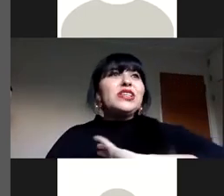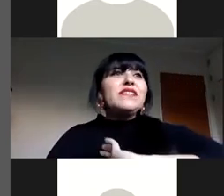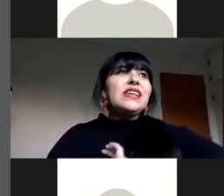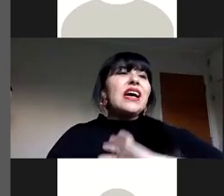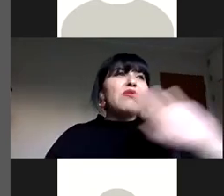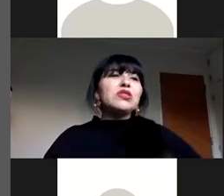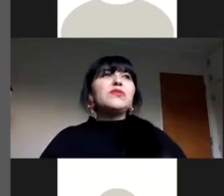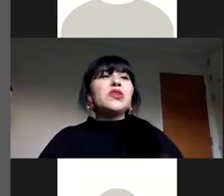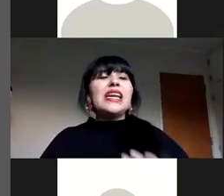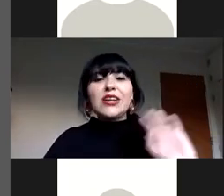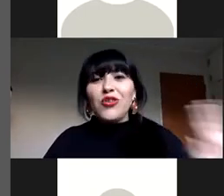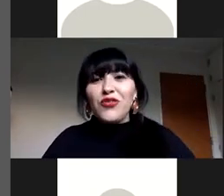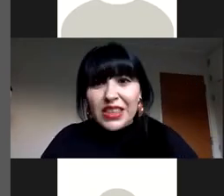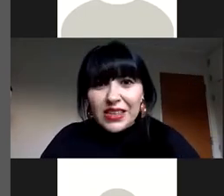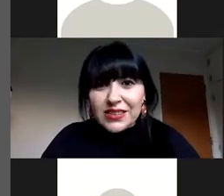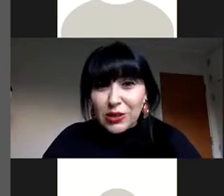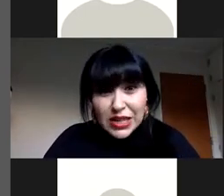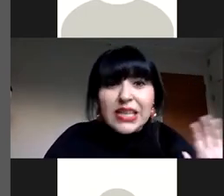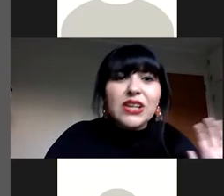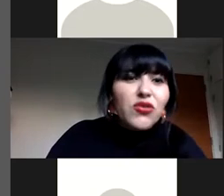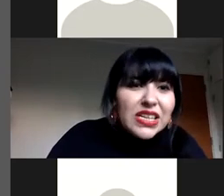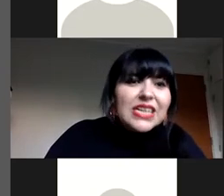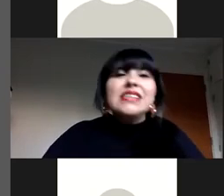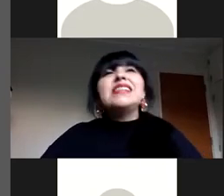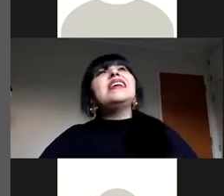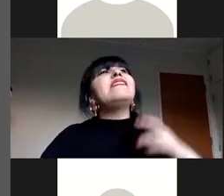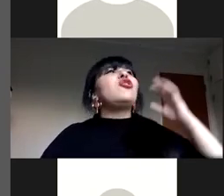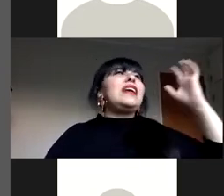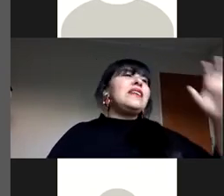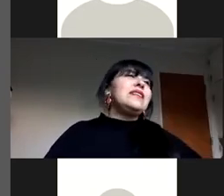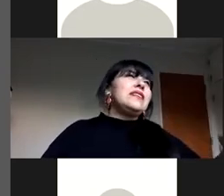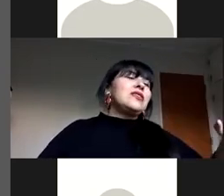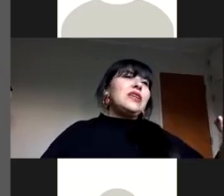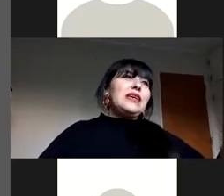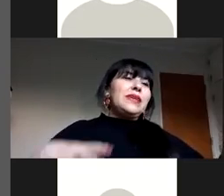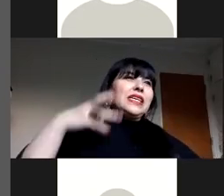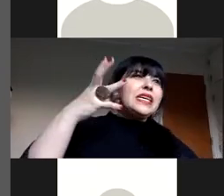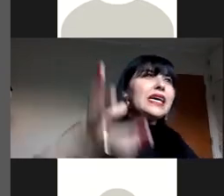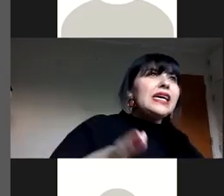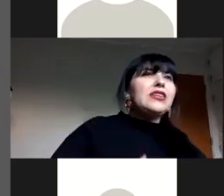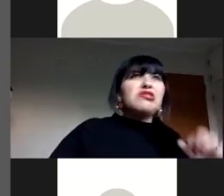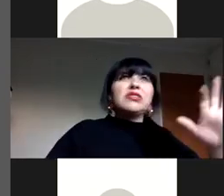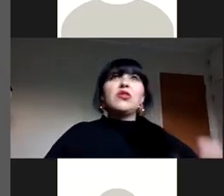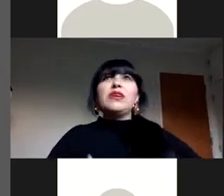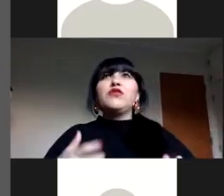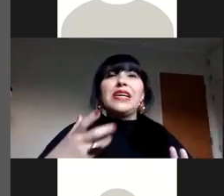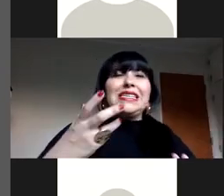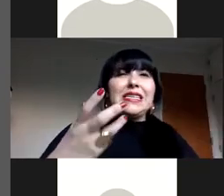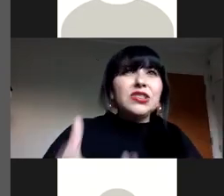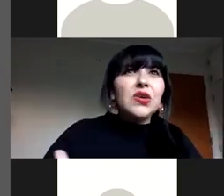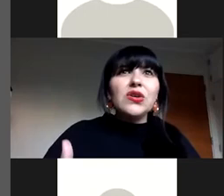yo los llevé a un concepto que era el narcovid? ¿Se acuerdan del narcovid que tenía que ver con las mexicanas, ¿no es cierto? Con